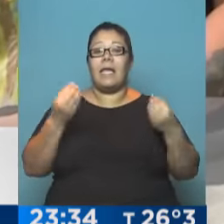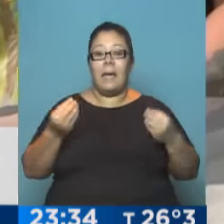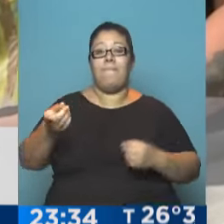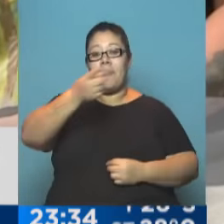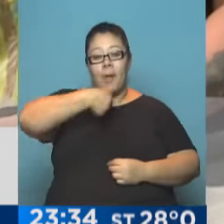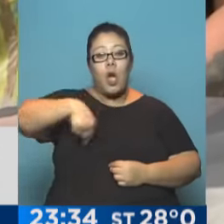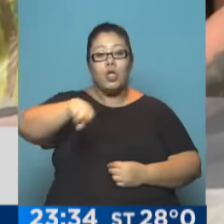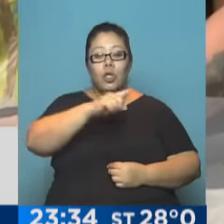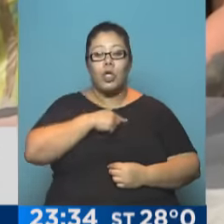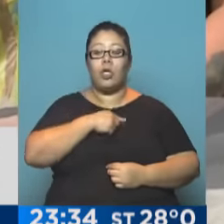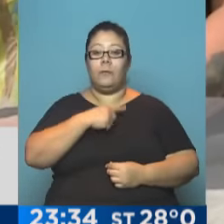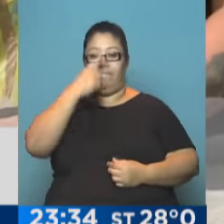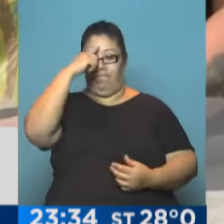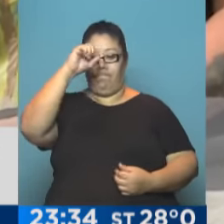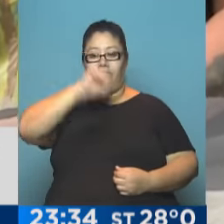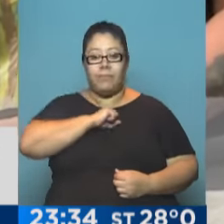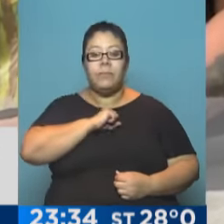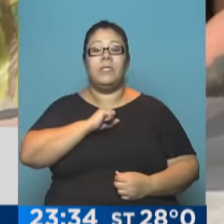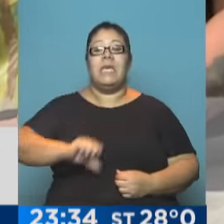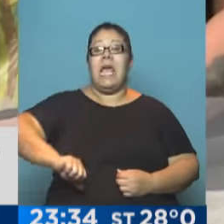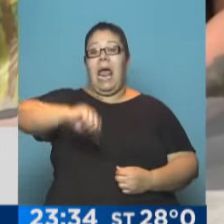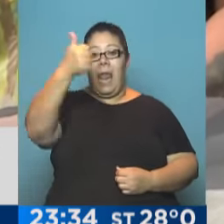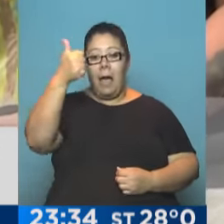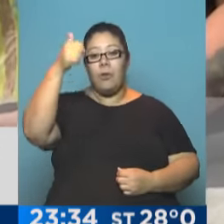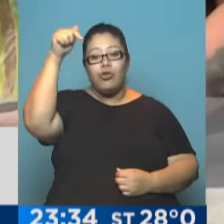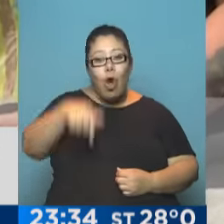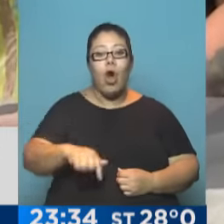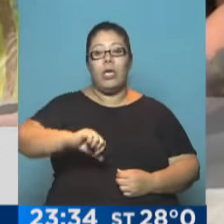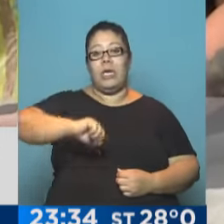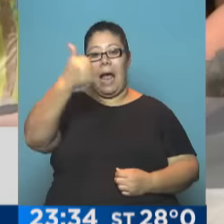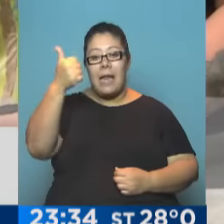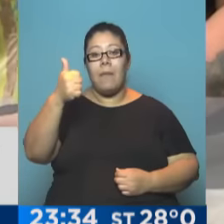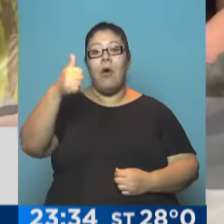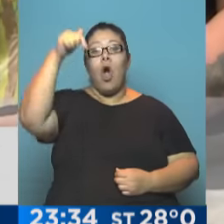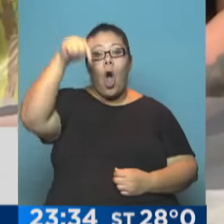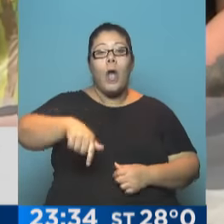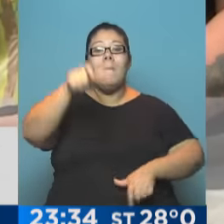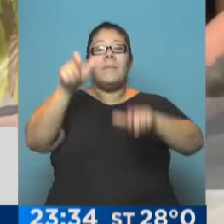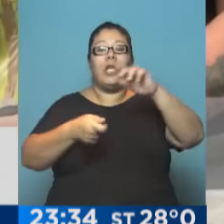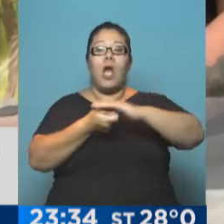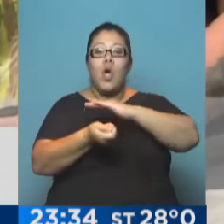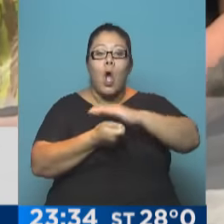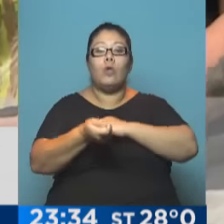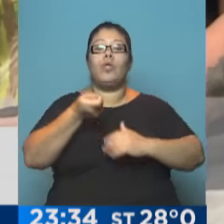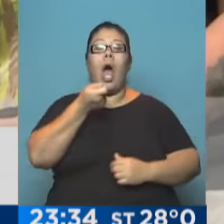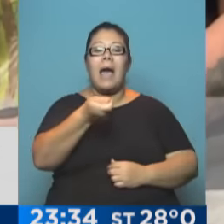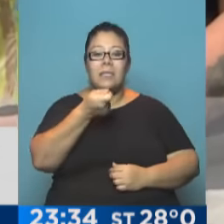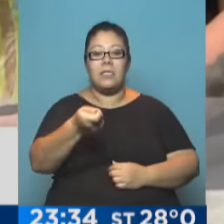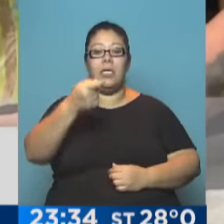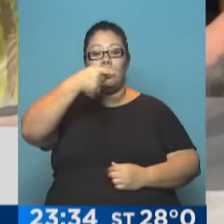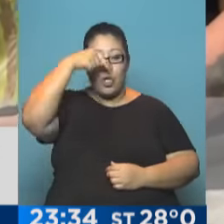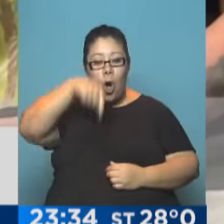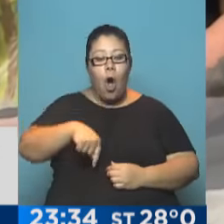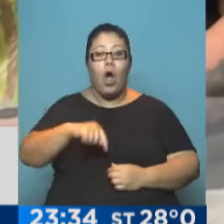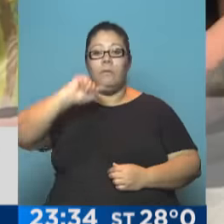pusimos el cuerpo y ganamos, compañeros. Y le ganamos a los corruptos y a los asesinos, compañeros. Y